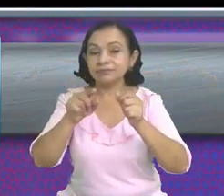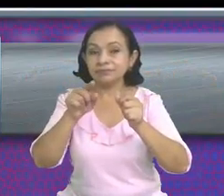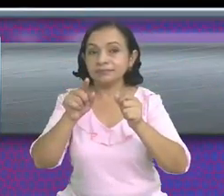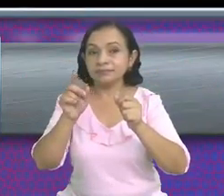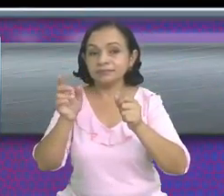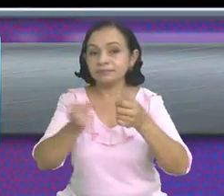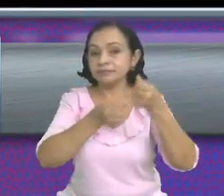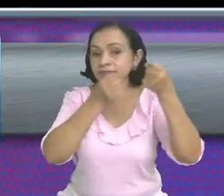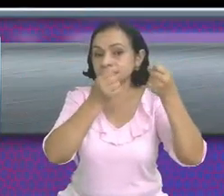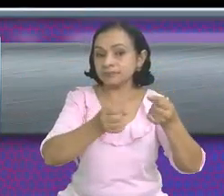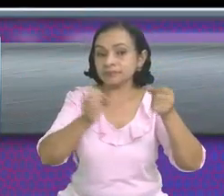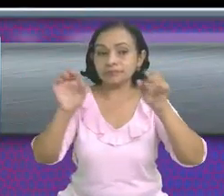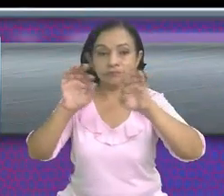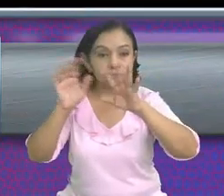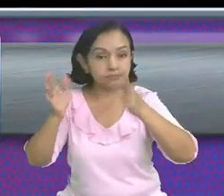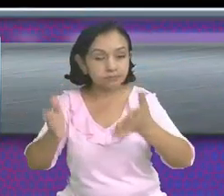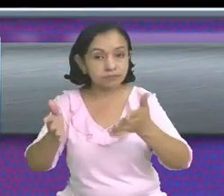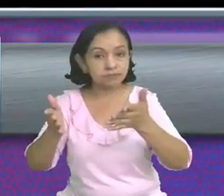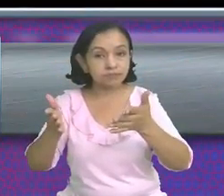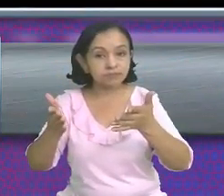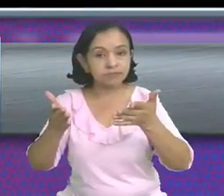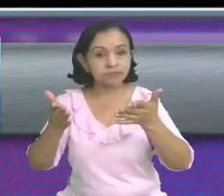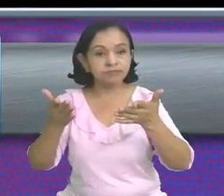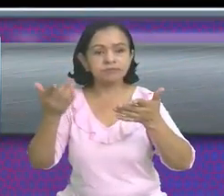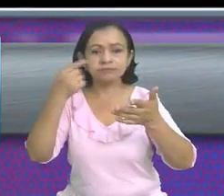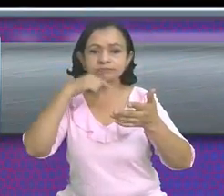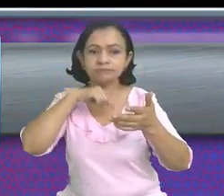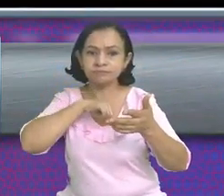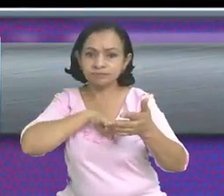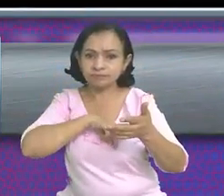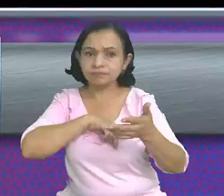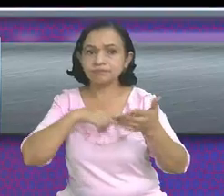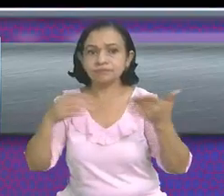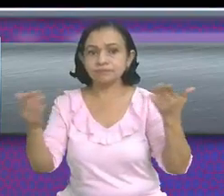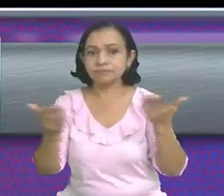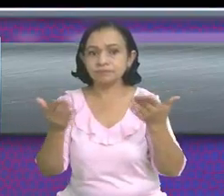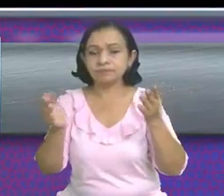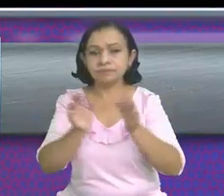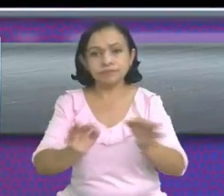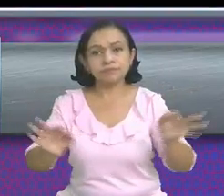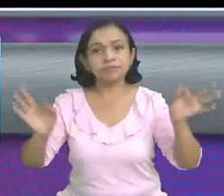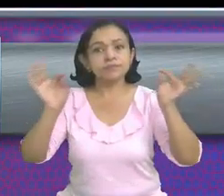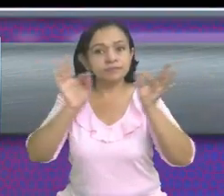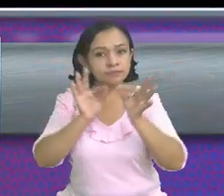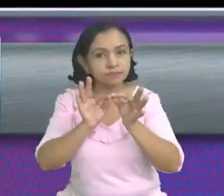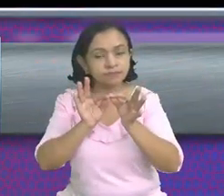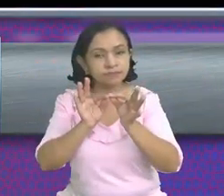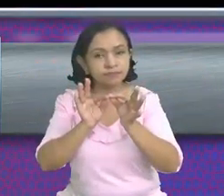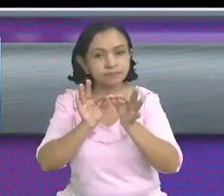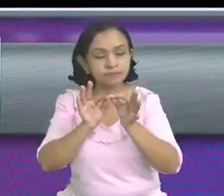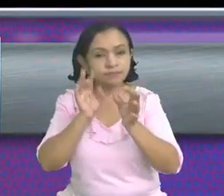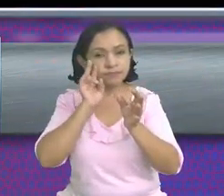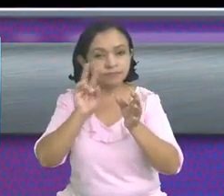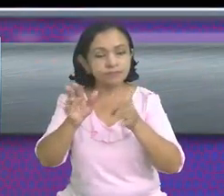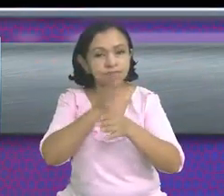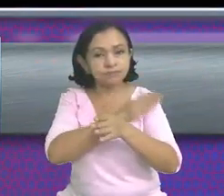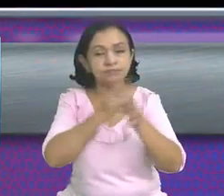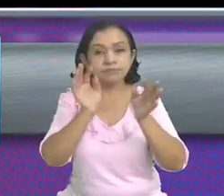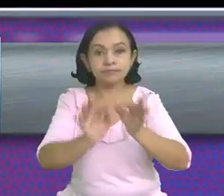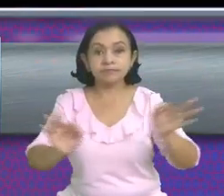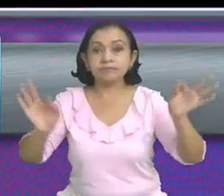muchacho o la muchacha empiezan a tener mayores niveles de conciencia, cosas que para ellos en la infancia no eran tan perceptibles ni tan